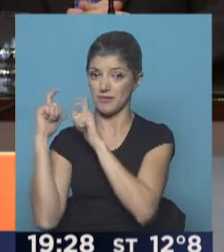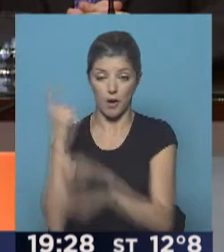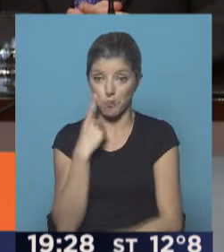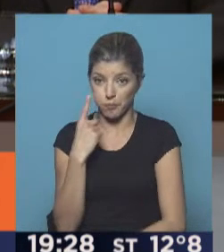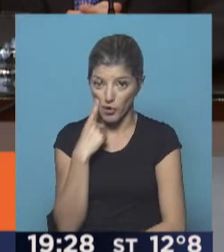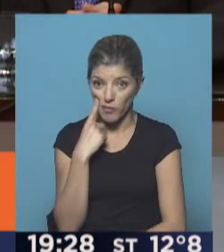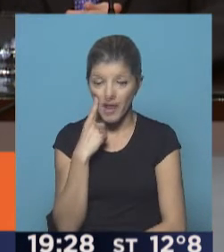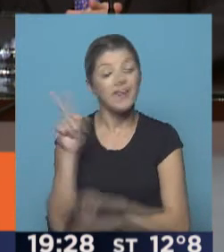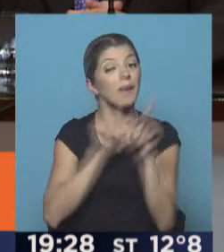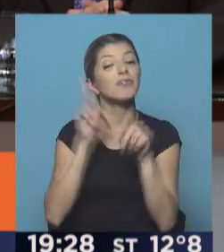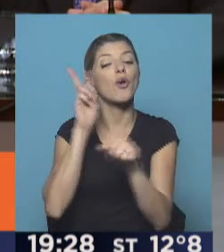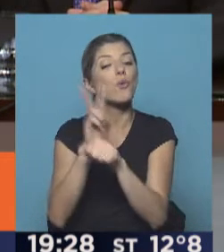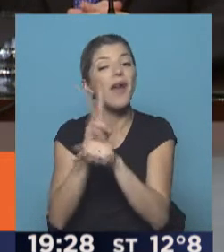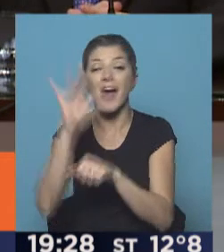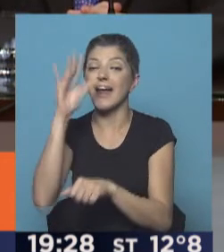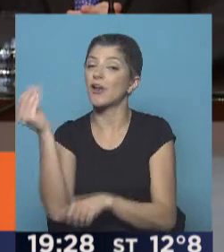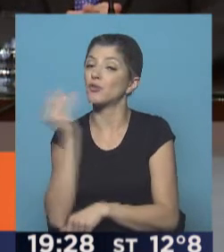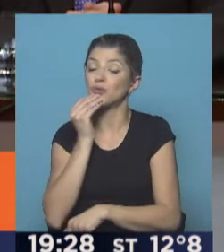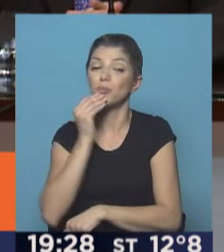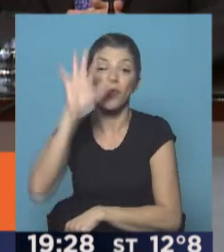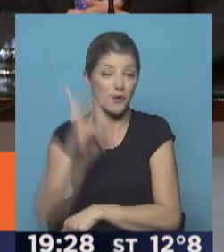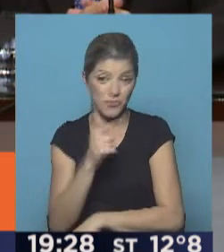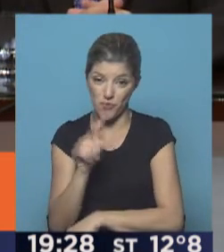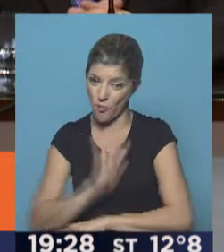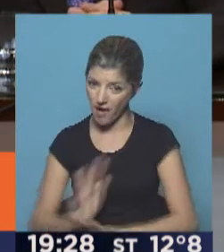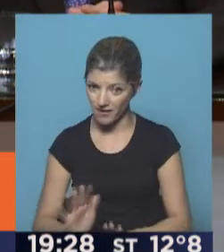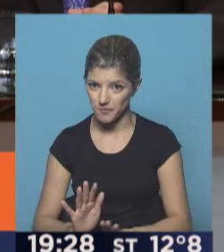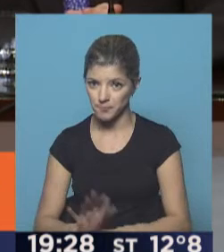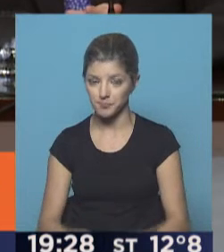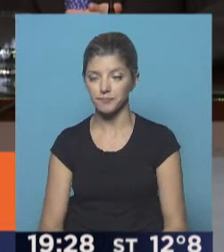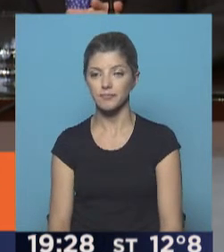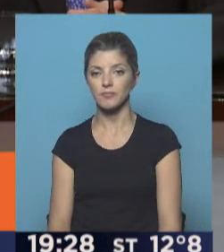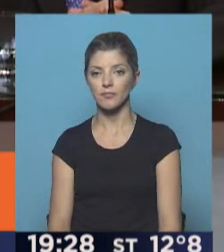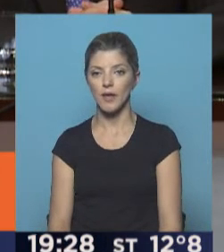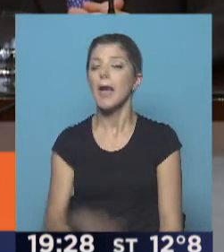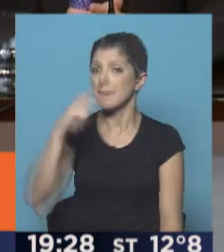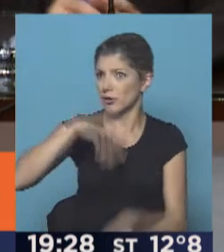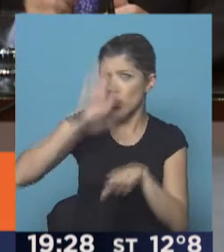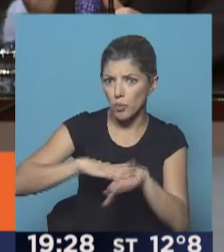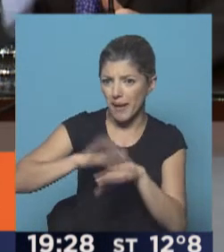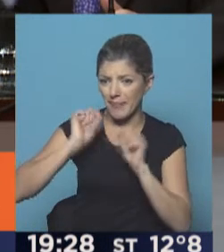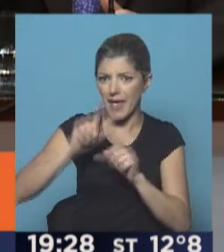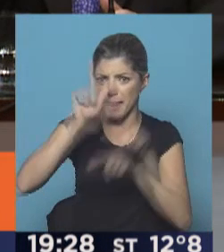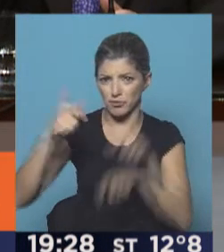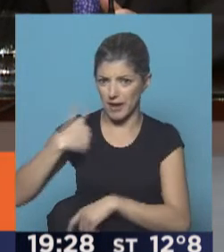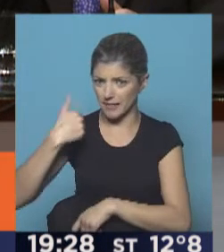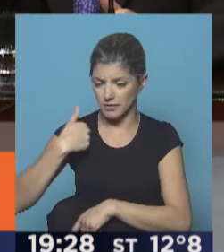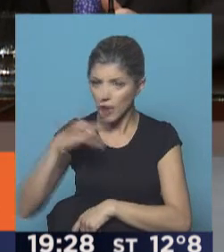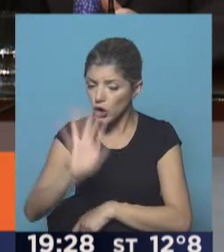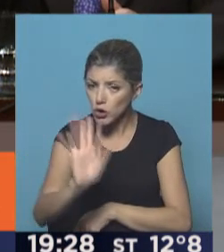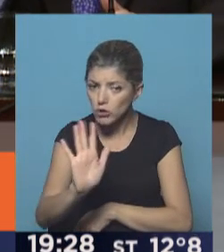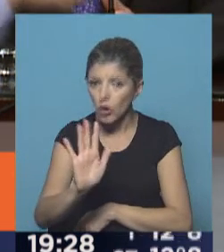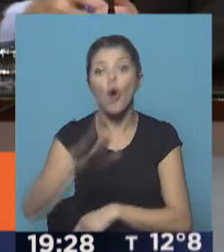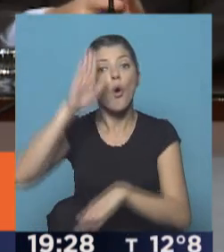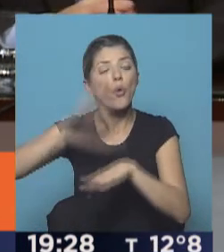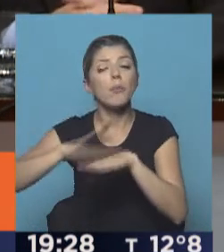cómo no cuidamos la energía en nuestros hogares. Y esto no es culpa de los argentinos, como planteó el presidente también. Fue culpa